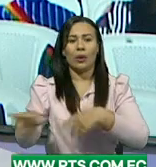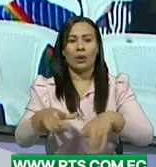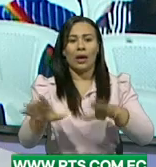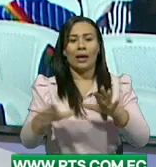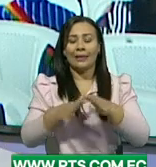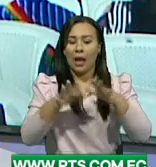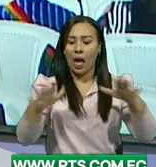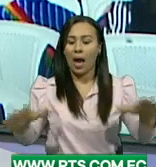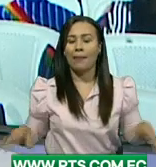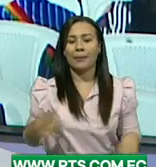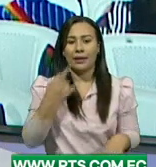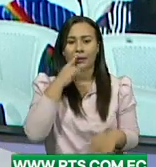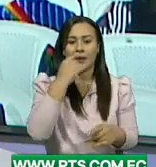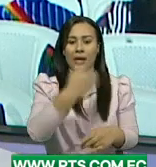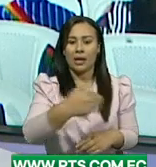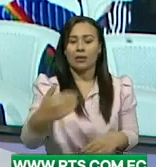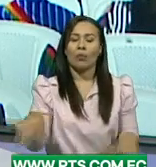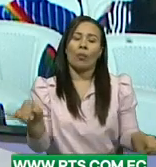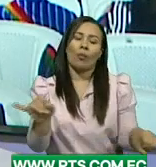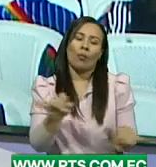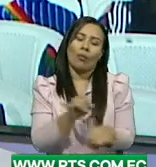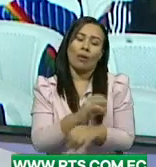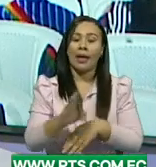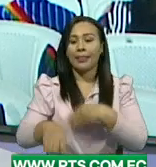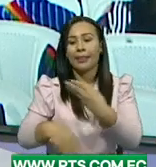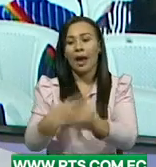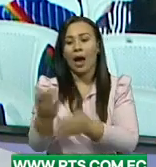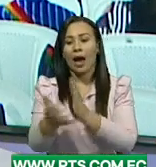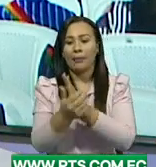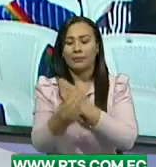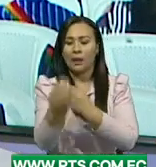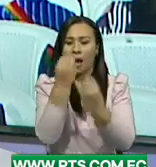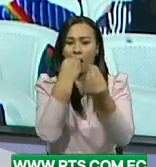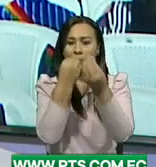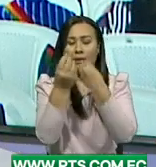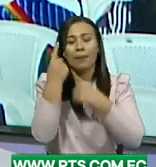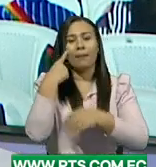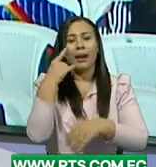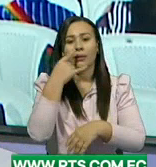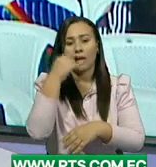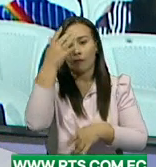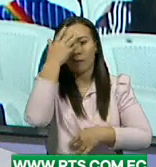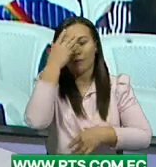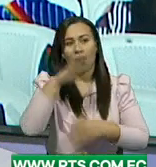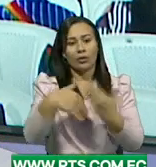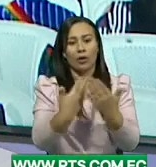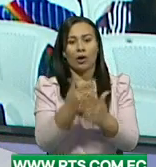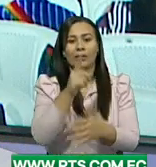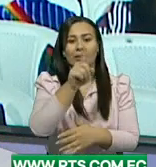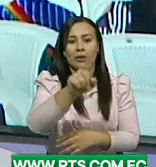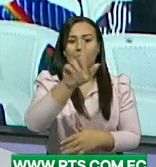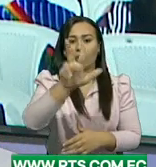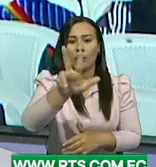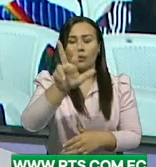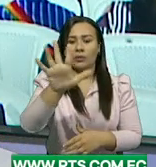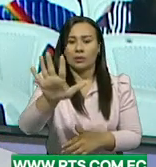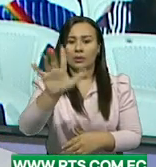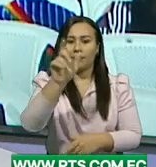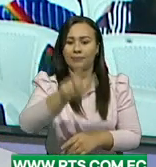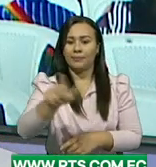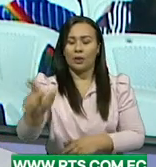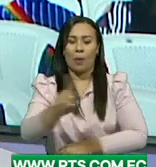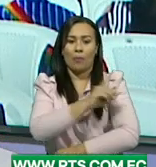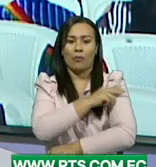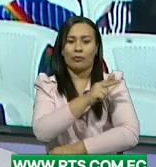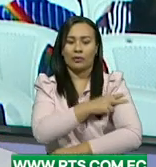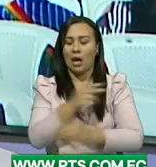Estimulación temprana y combatir la desnutrición son los postulados de 195 educadoras que en la península